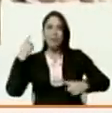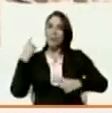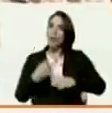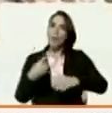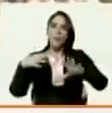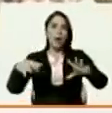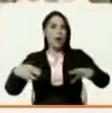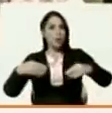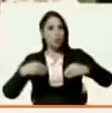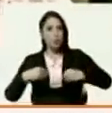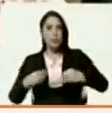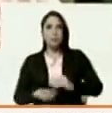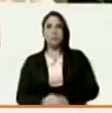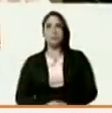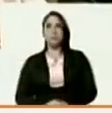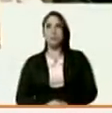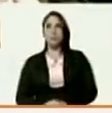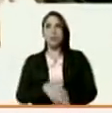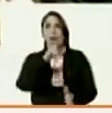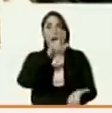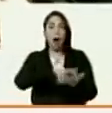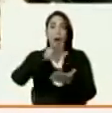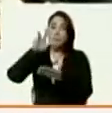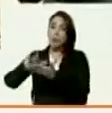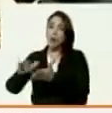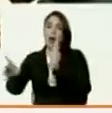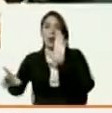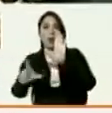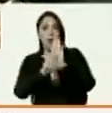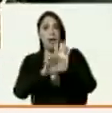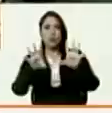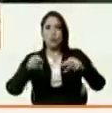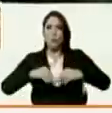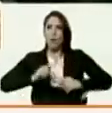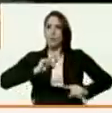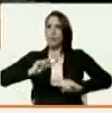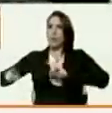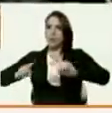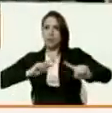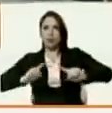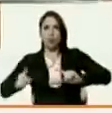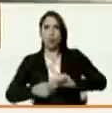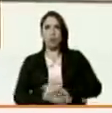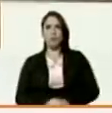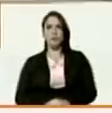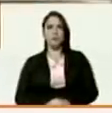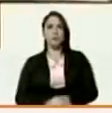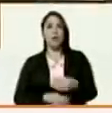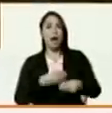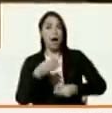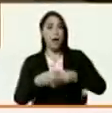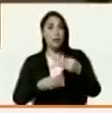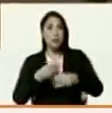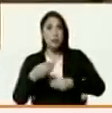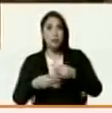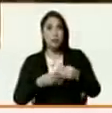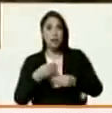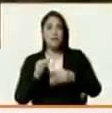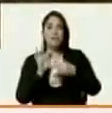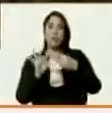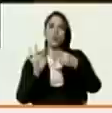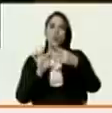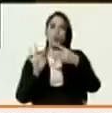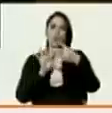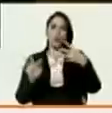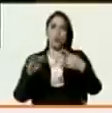asumir. Aprobar leyes, tomar las decisiones, hacer que funcione